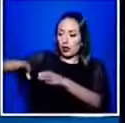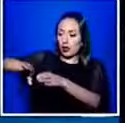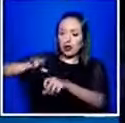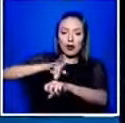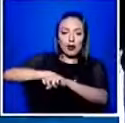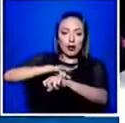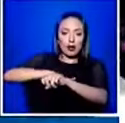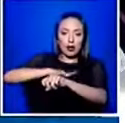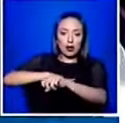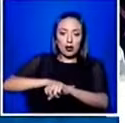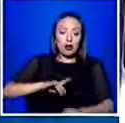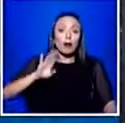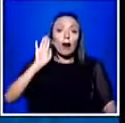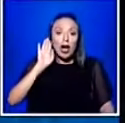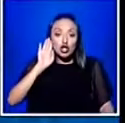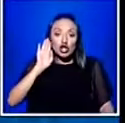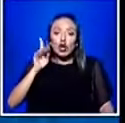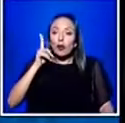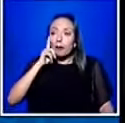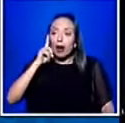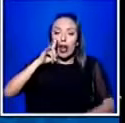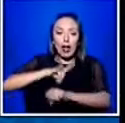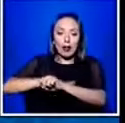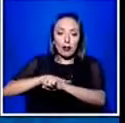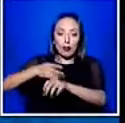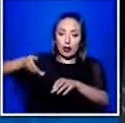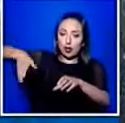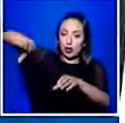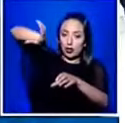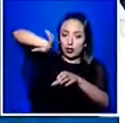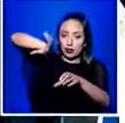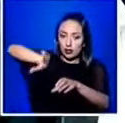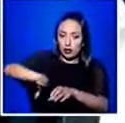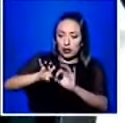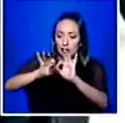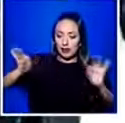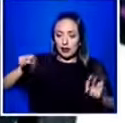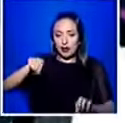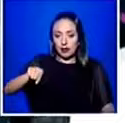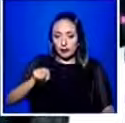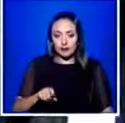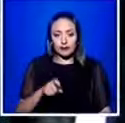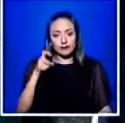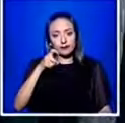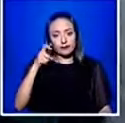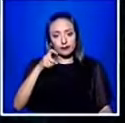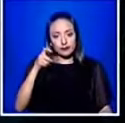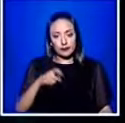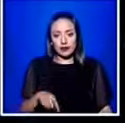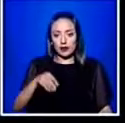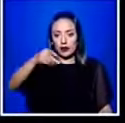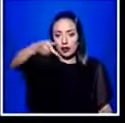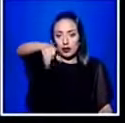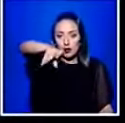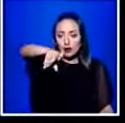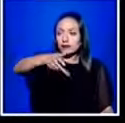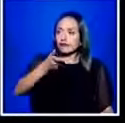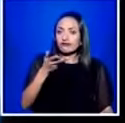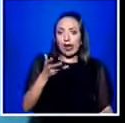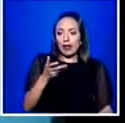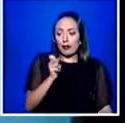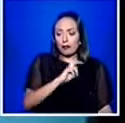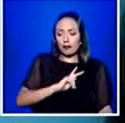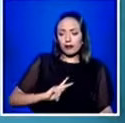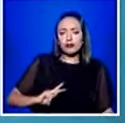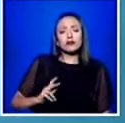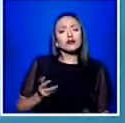en la caneca, al menos dice el vecino, para los baños, que es una de las necesidades elementales, la cocina, la higiene personal,